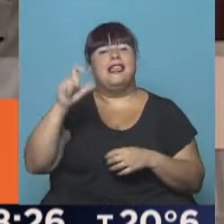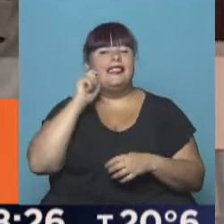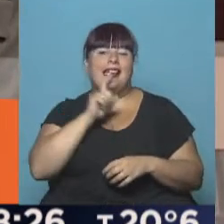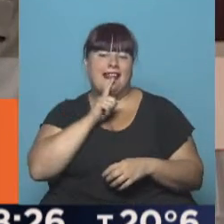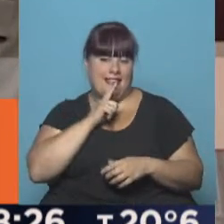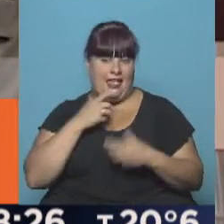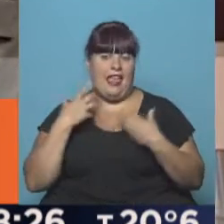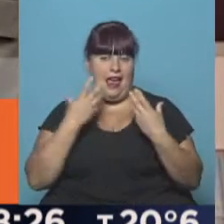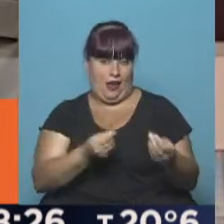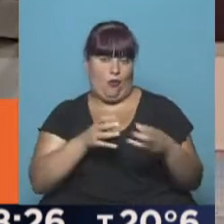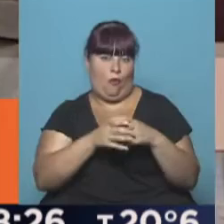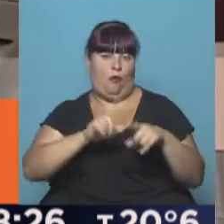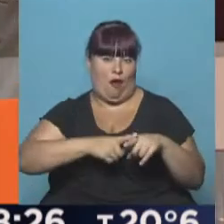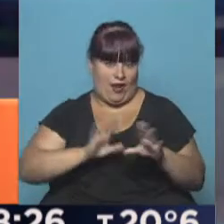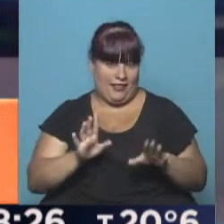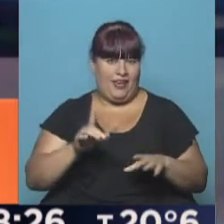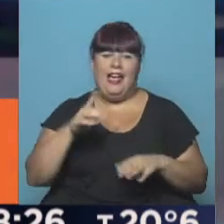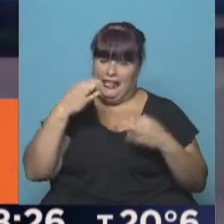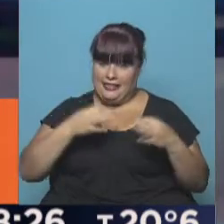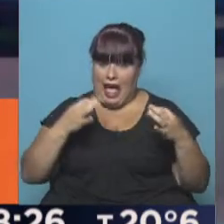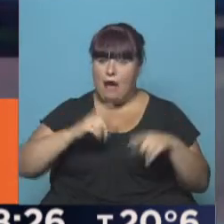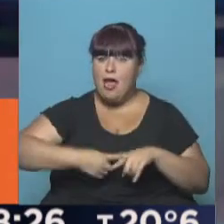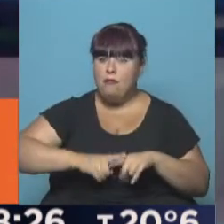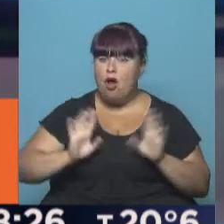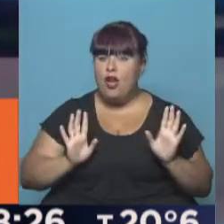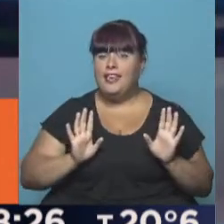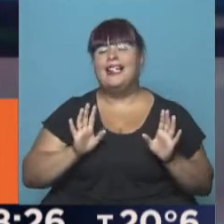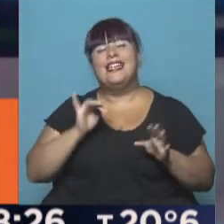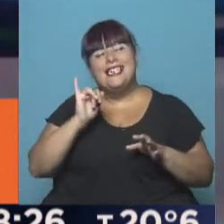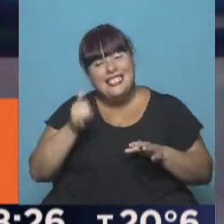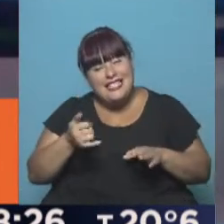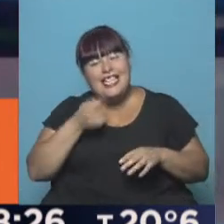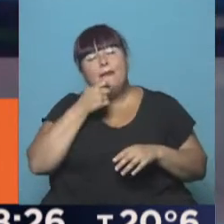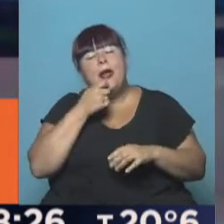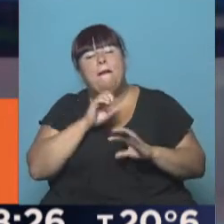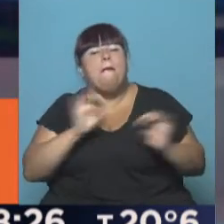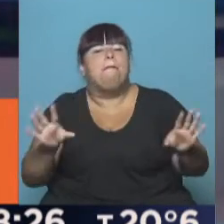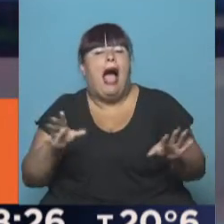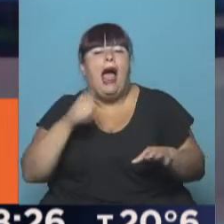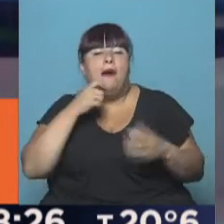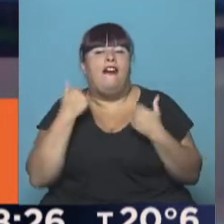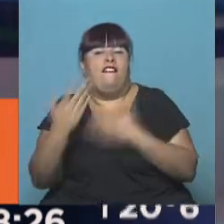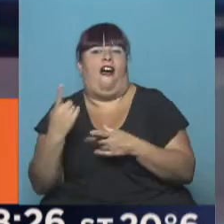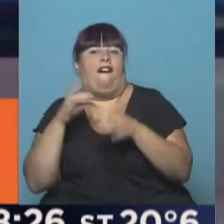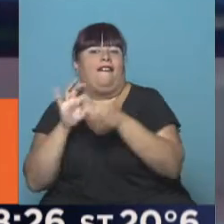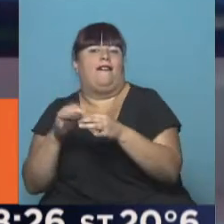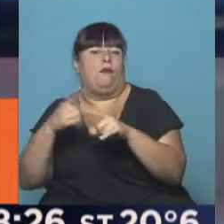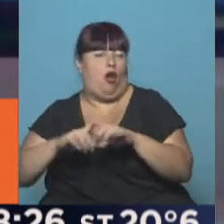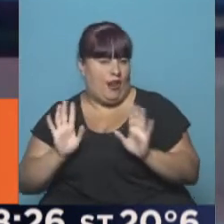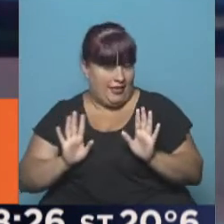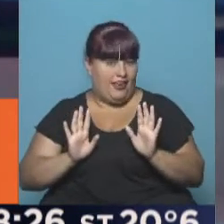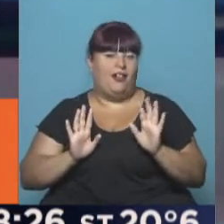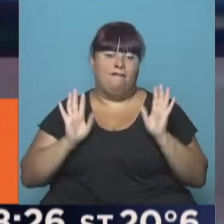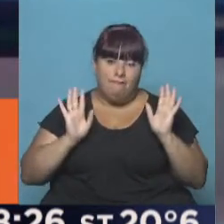responde a un partido no está mal que sea político si estaría mal que sea partidario entonces